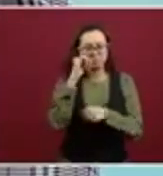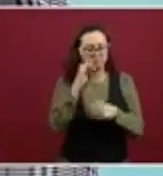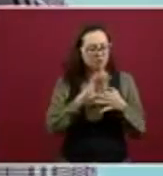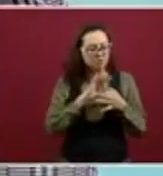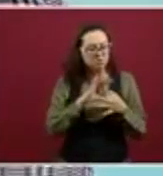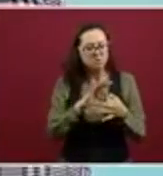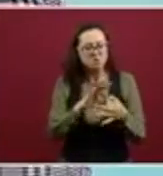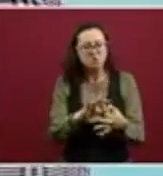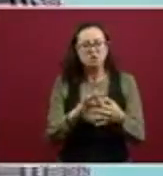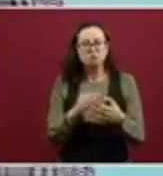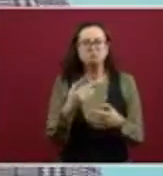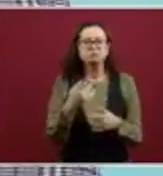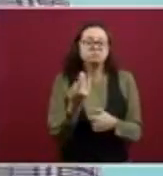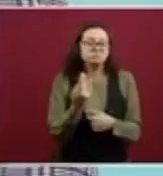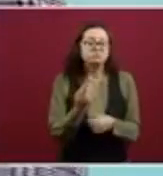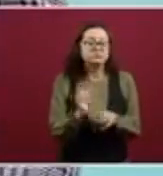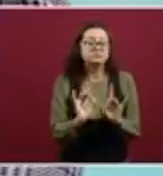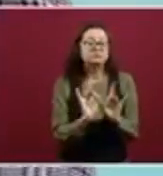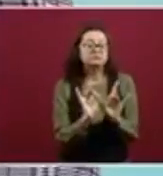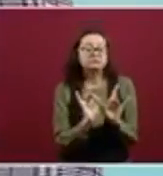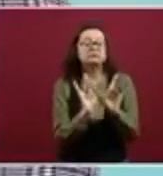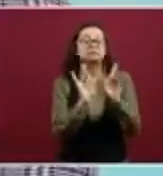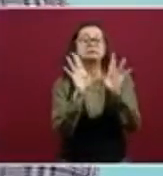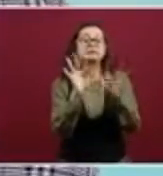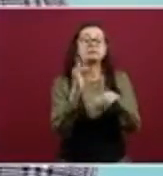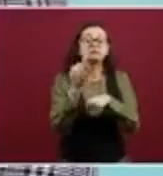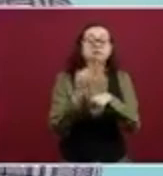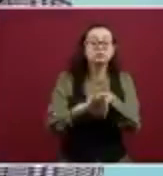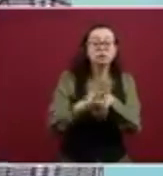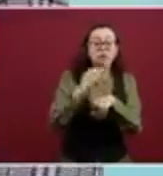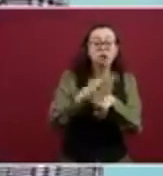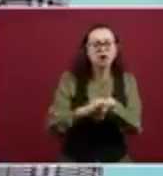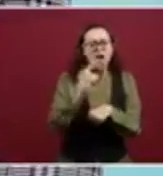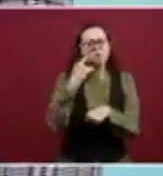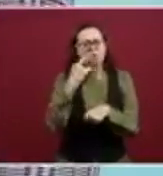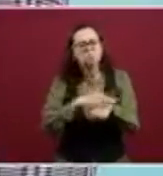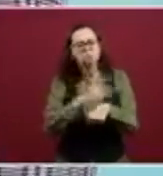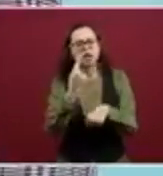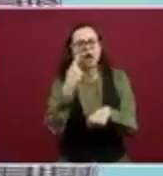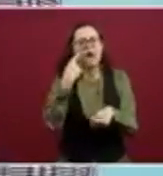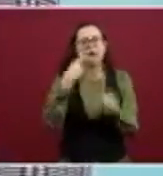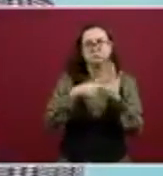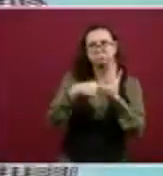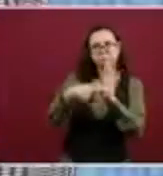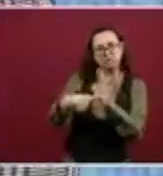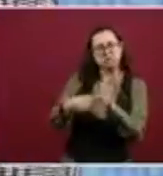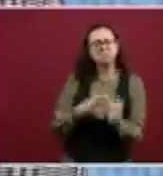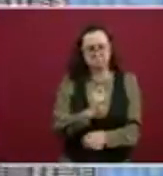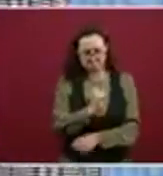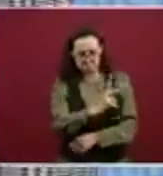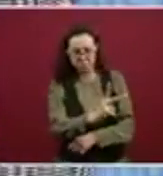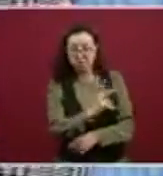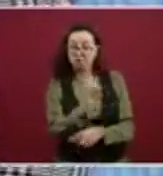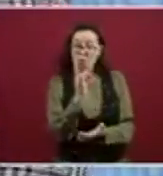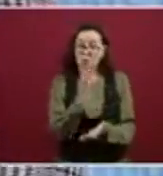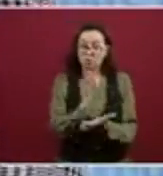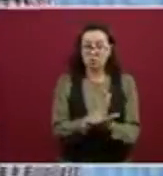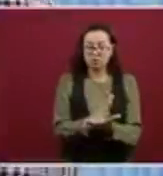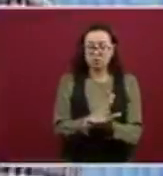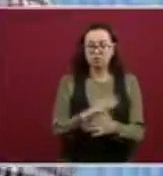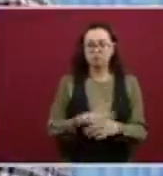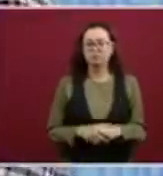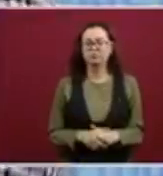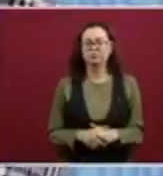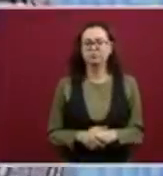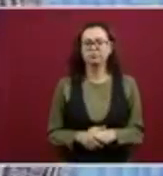es muy importante esto, que es extraordinario y debidamente justificado. La siguiente, por favor. Lo que